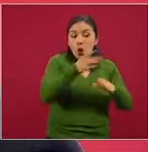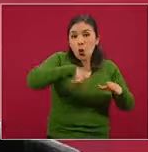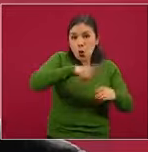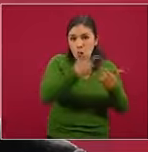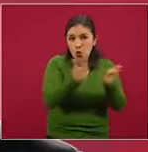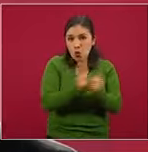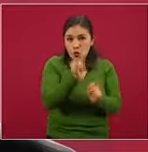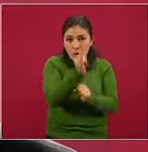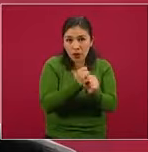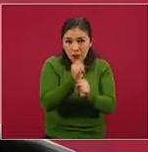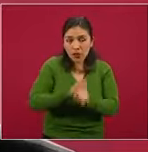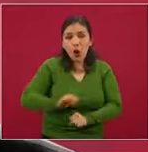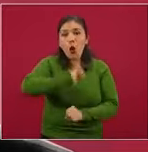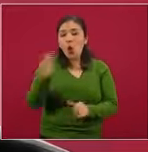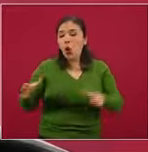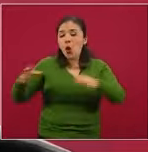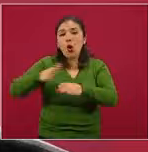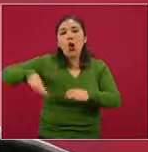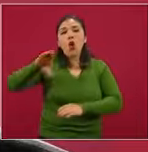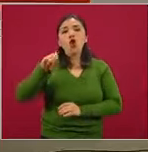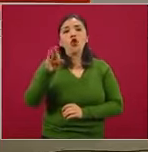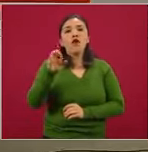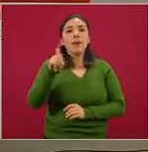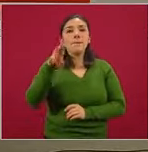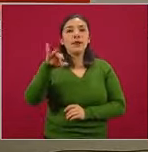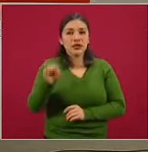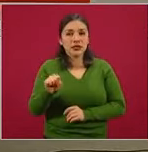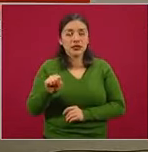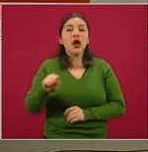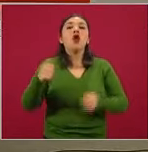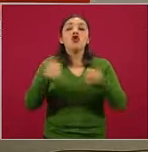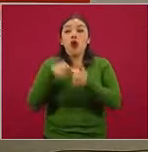investigación y otra es por parte de COFEPRIS, pero a su